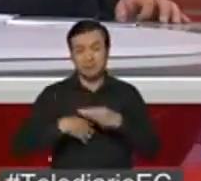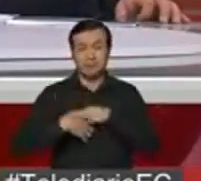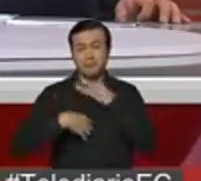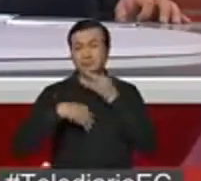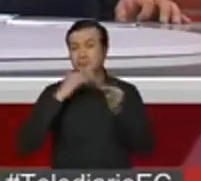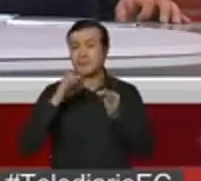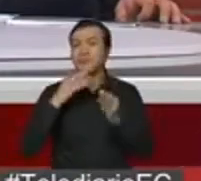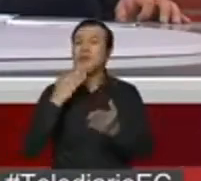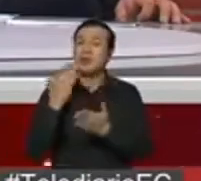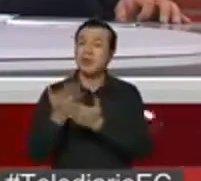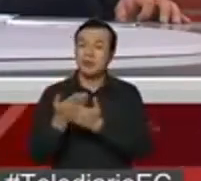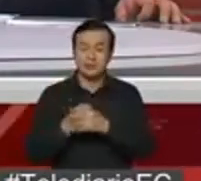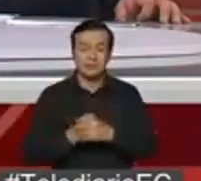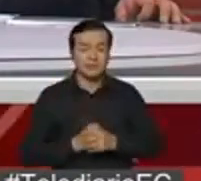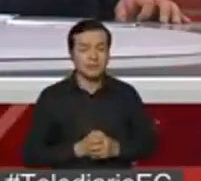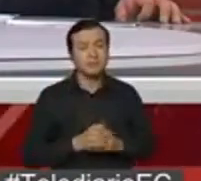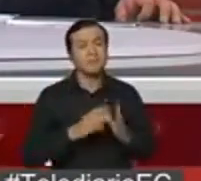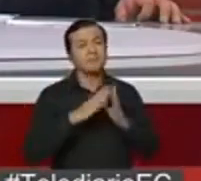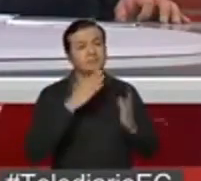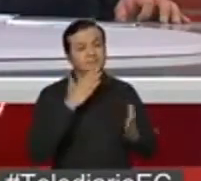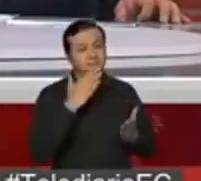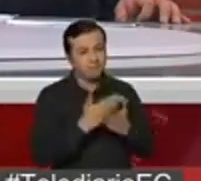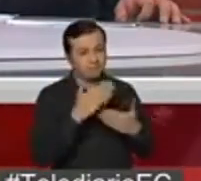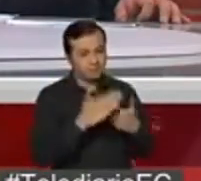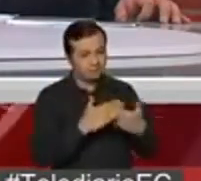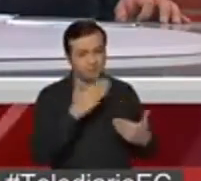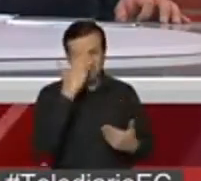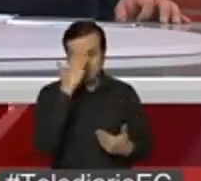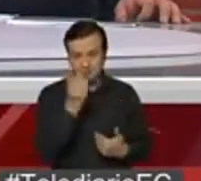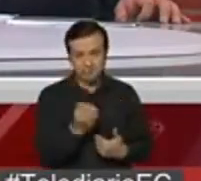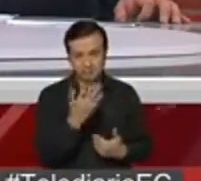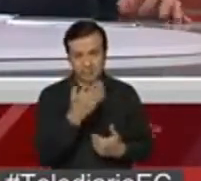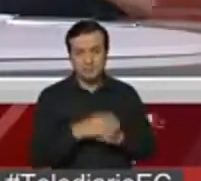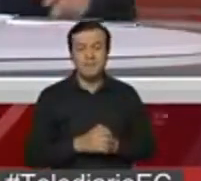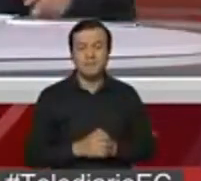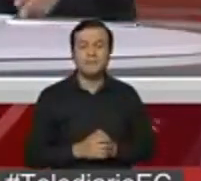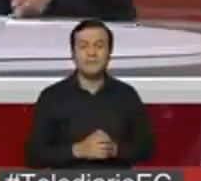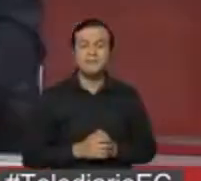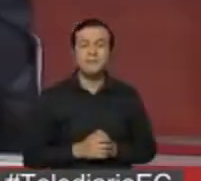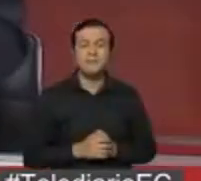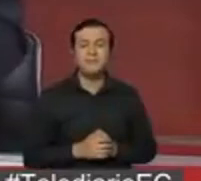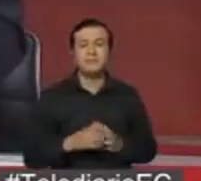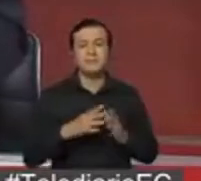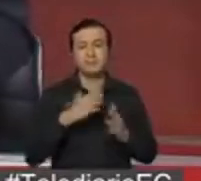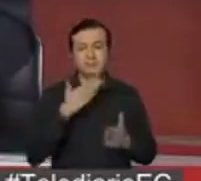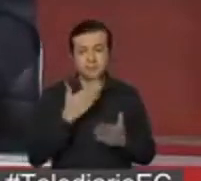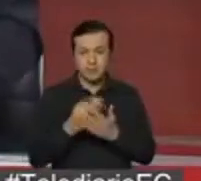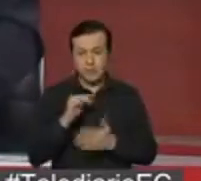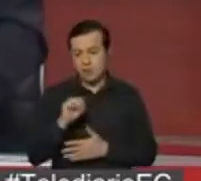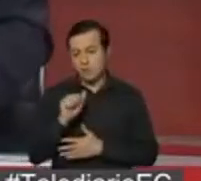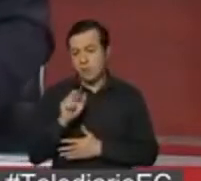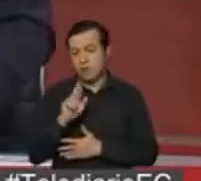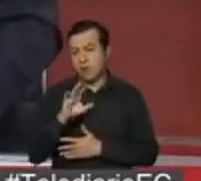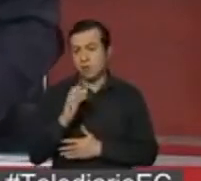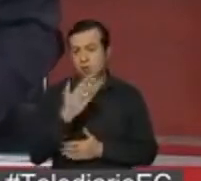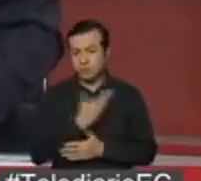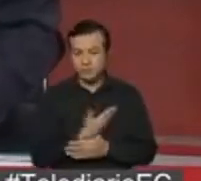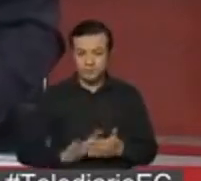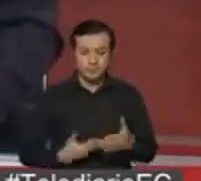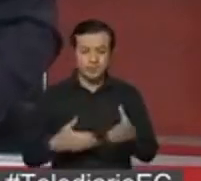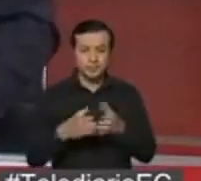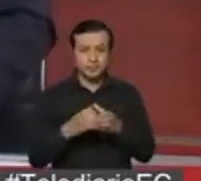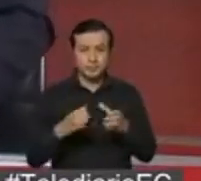compartida. Muchas gracias por la invitación. Buenos días. Muy gentil, muy buen día. Agradecemos a Marco Subía Martínez, presidente de la